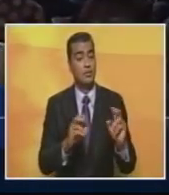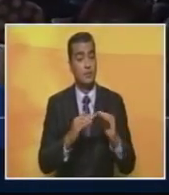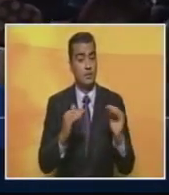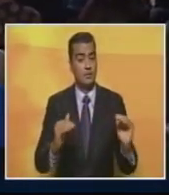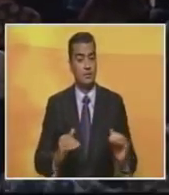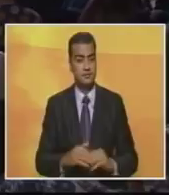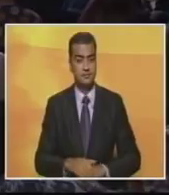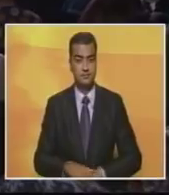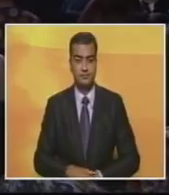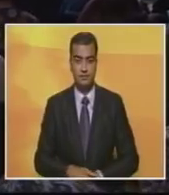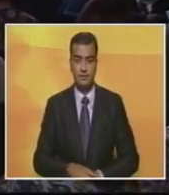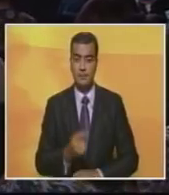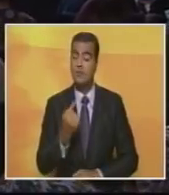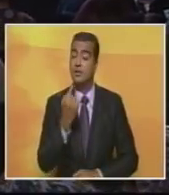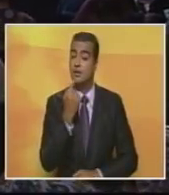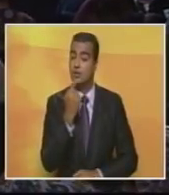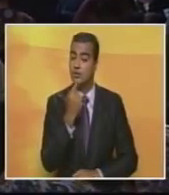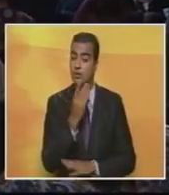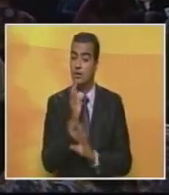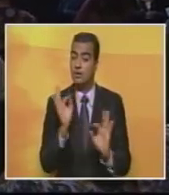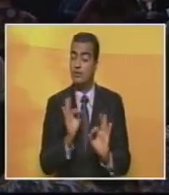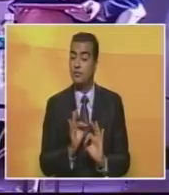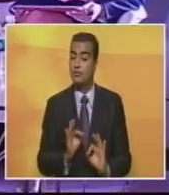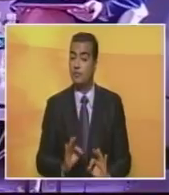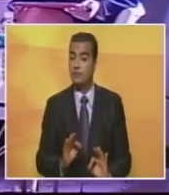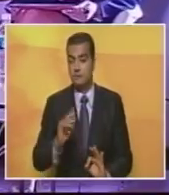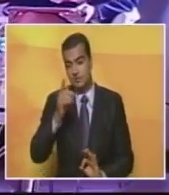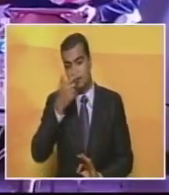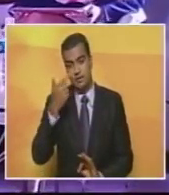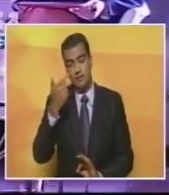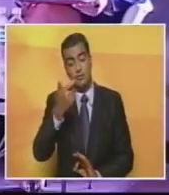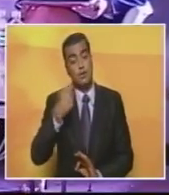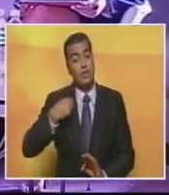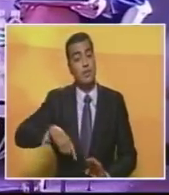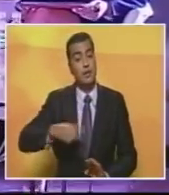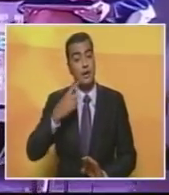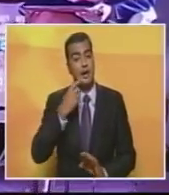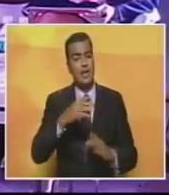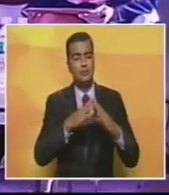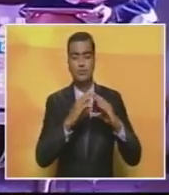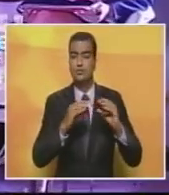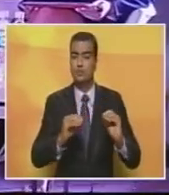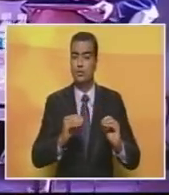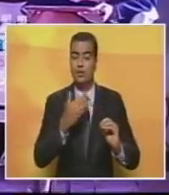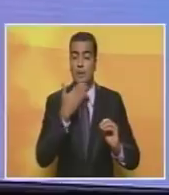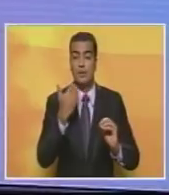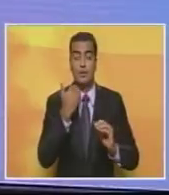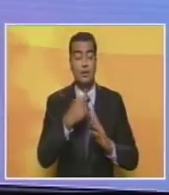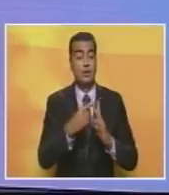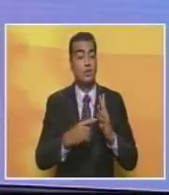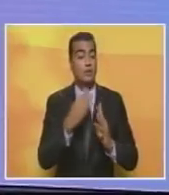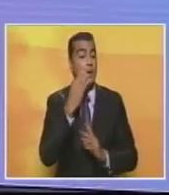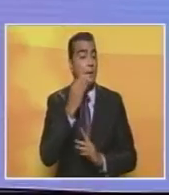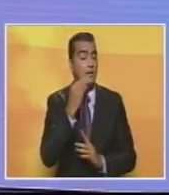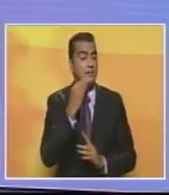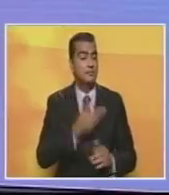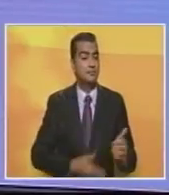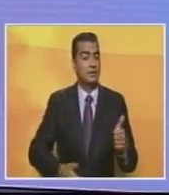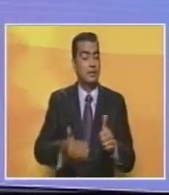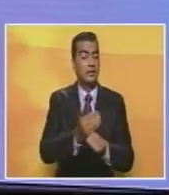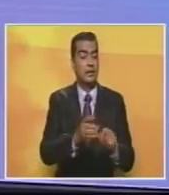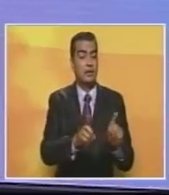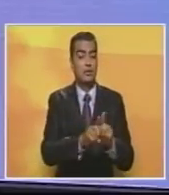mesa. Resaltaron que con este tipo de actividades se busca ofrecer a todos las mejores herramientas y experiencias para alcanzar